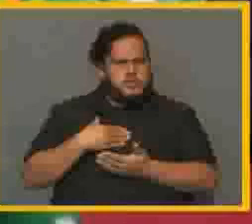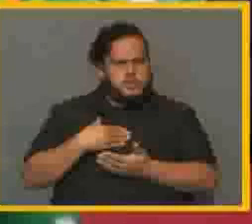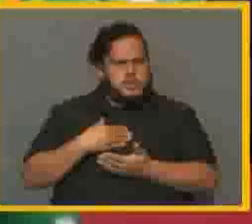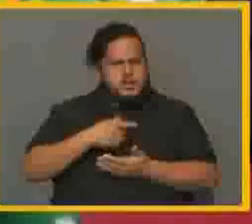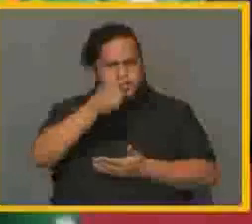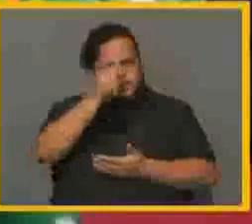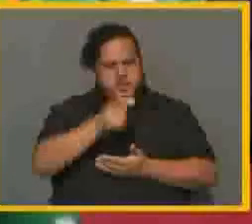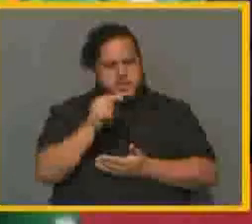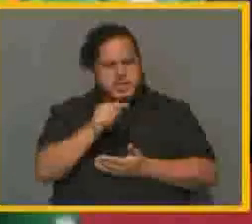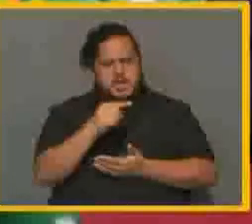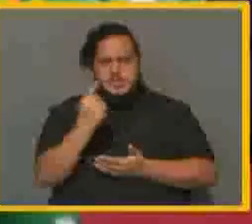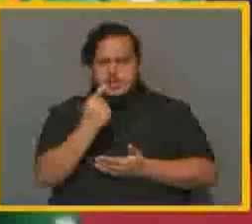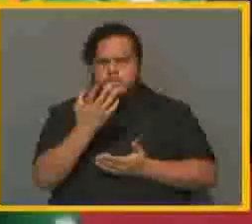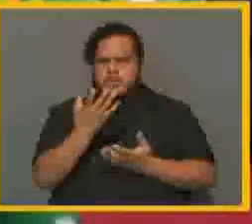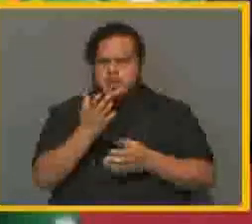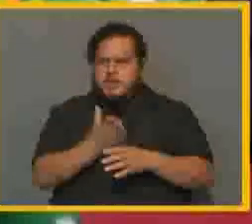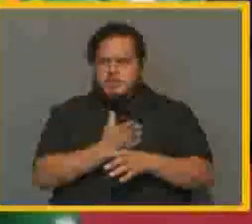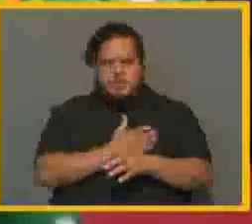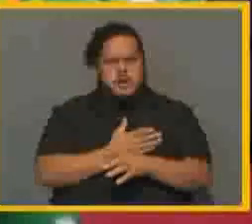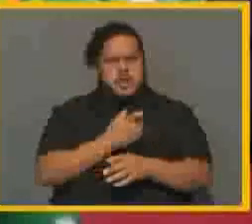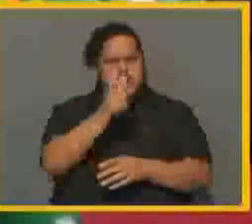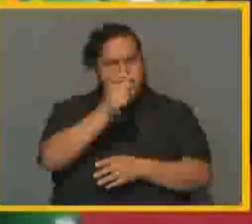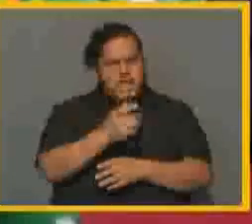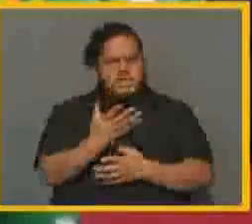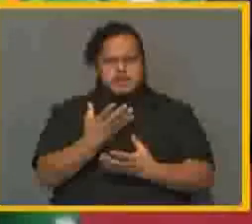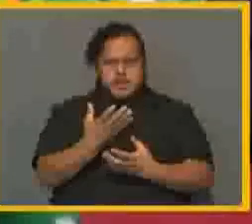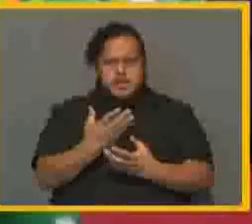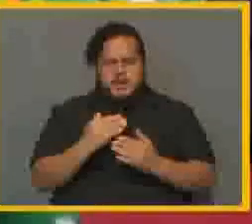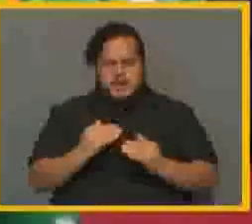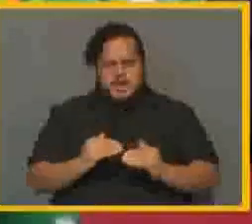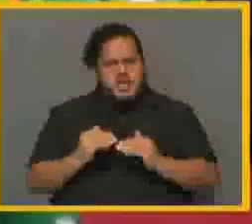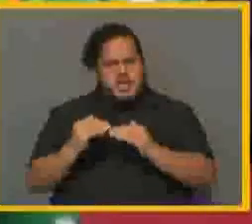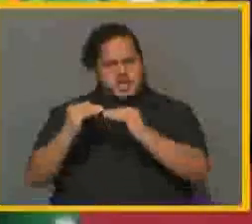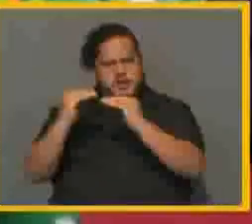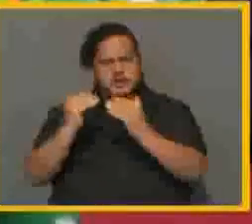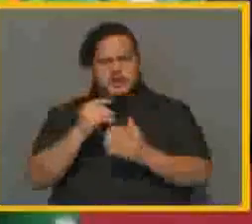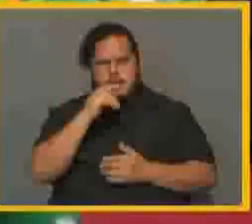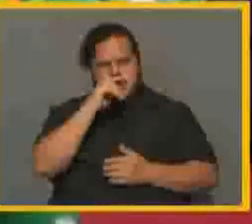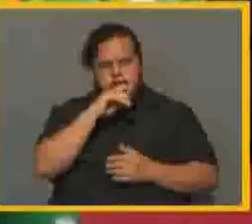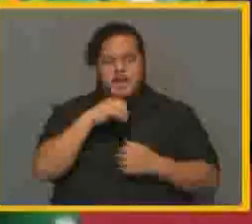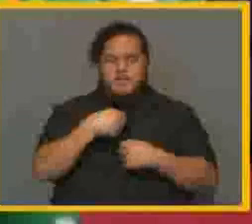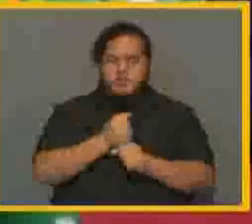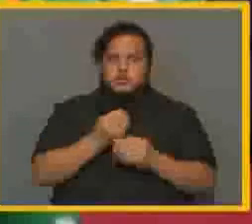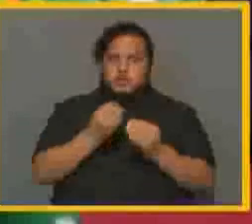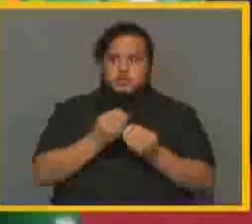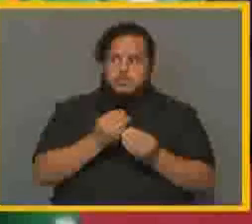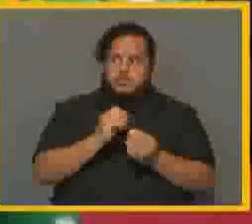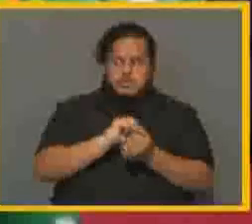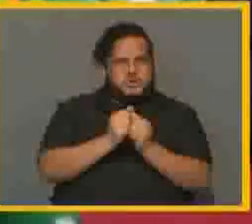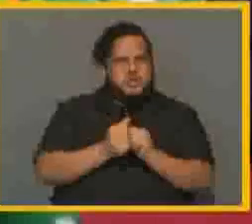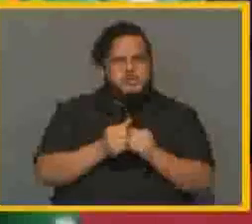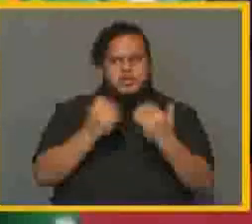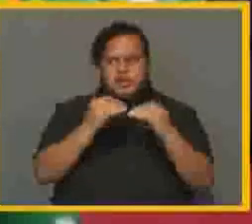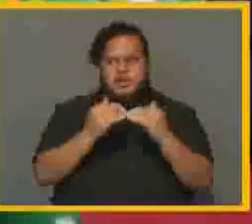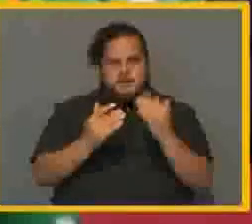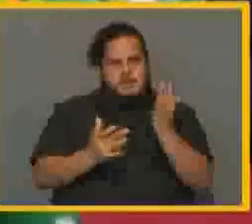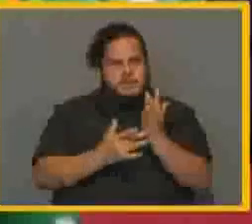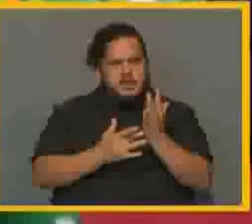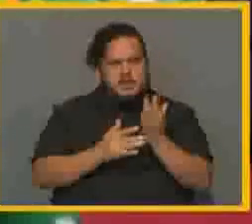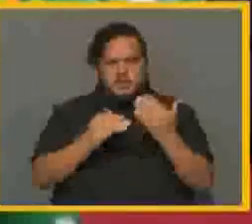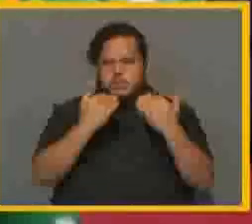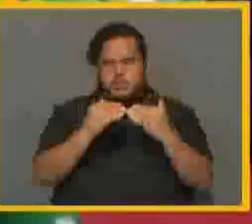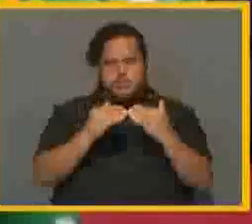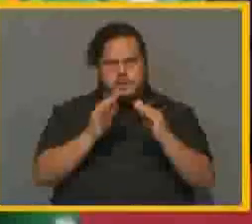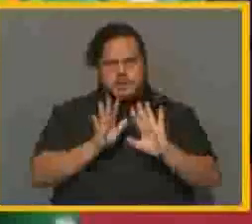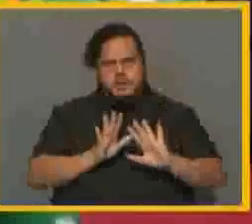quiere mejorar, él siempre quiere crecer. Hemos hecho muchos cambios a nivel táctico y sobre todo a nivel defensivo, pues en todo